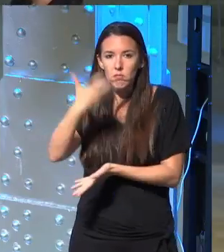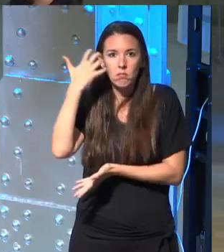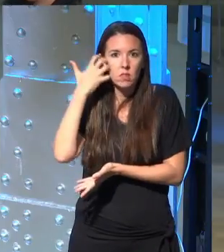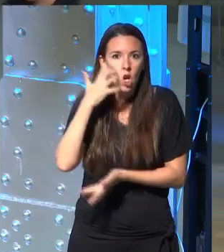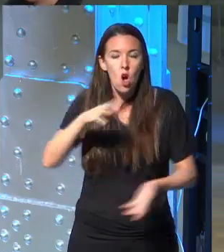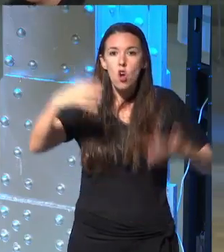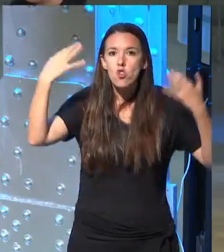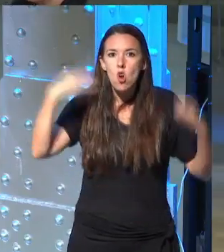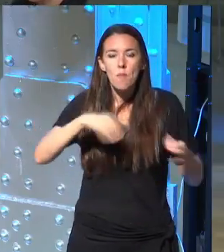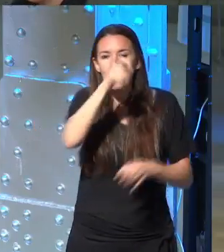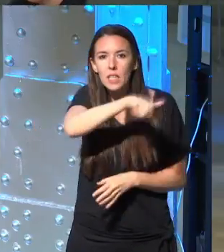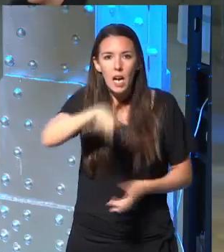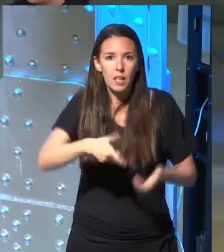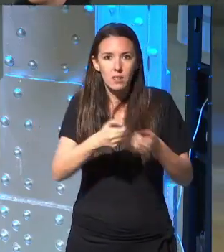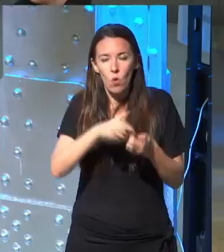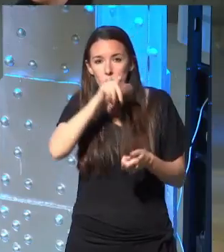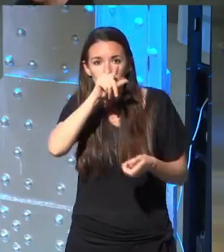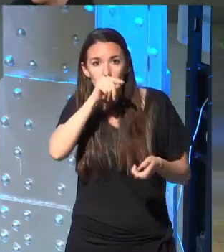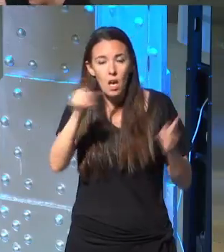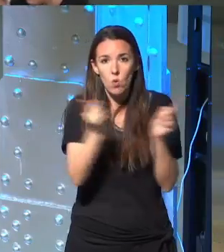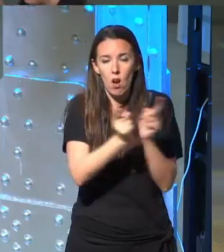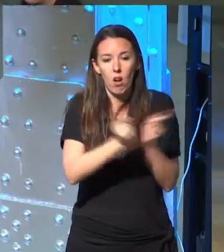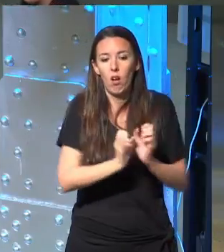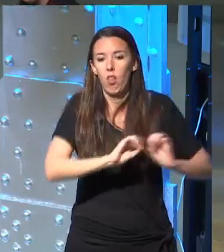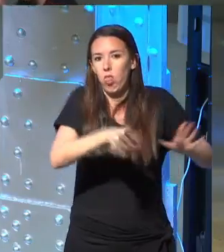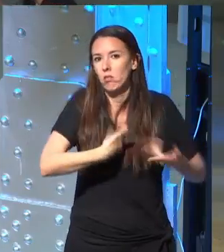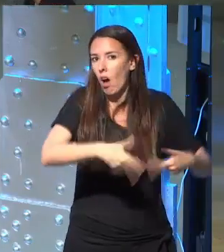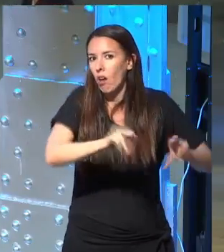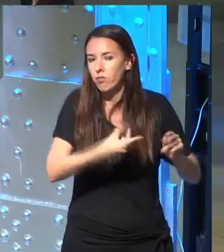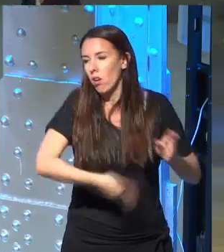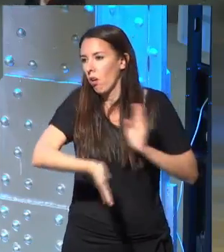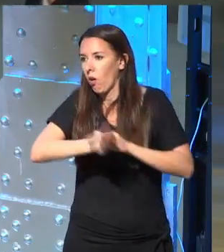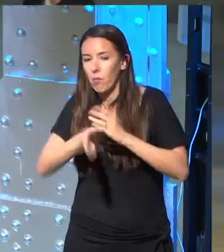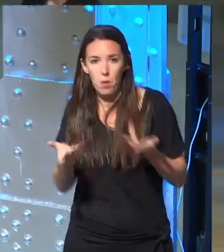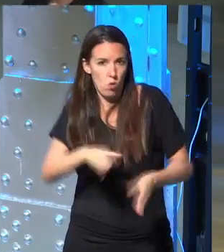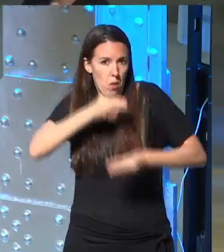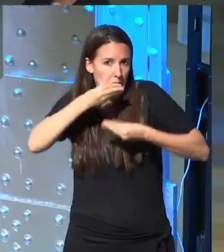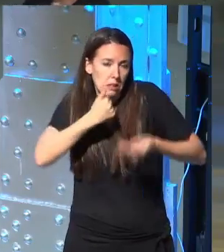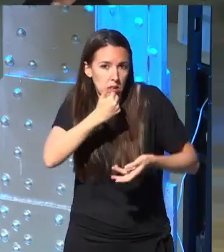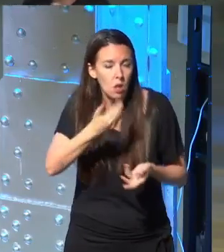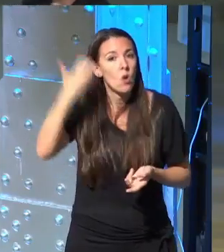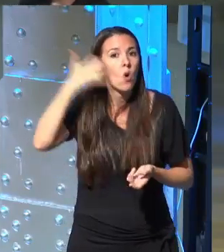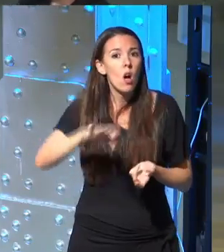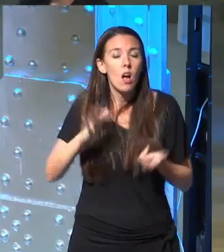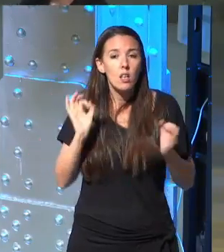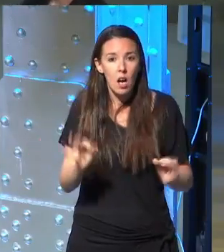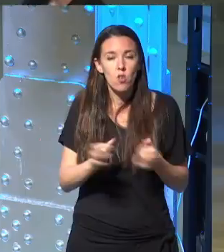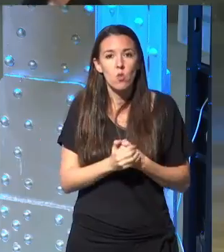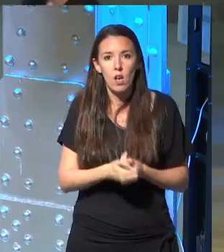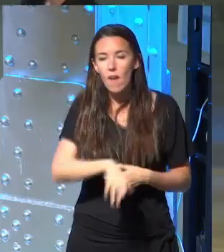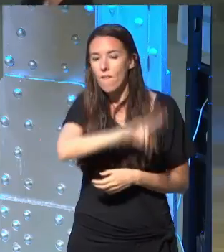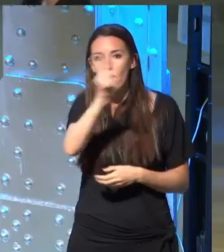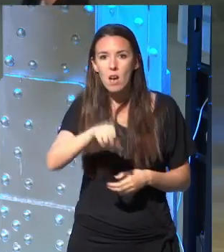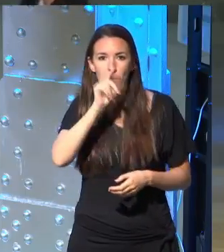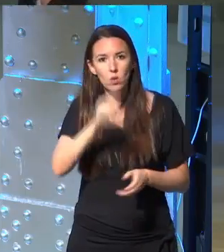pues normalmente la gente tuitea como snacks. En plan, te dejo esto aquí, yo me voy a merendar, ¿sabes? Entonces era muy raro ver a alguien... Eso también vale para